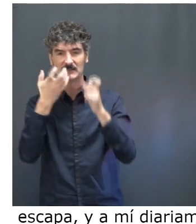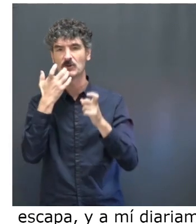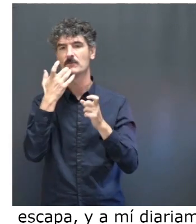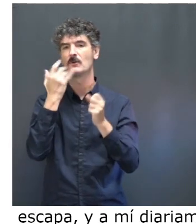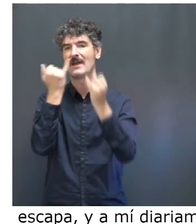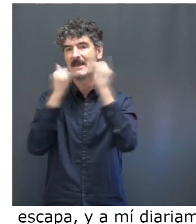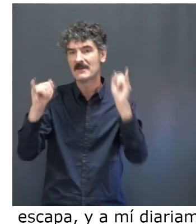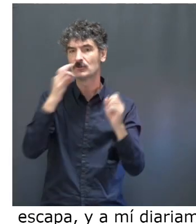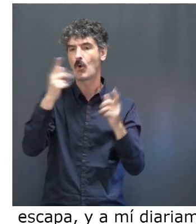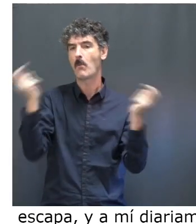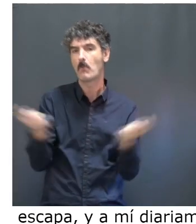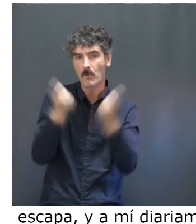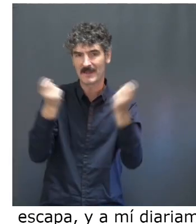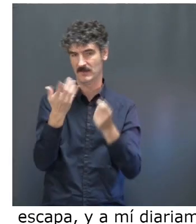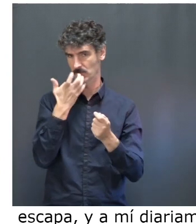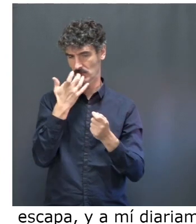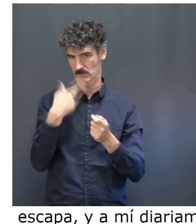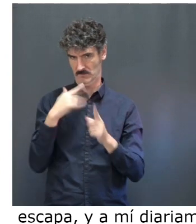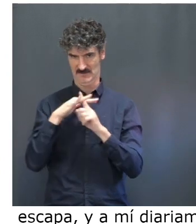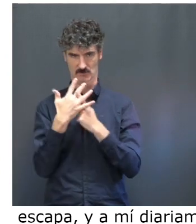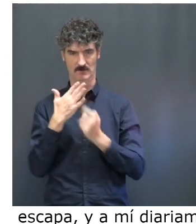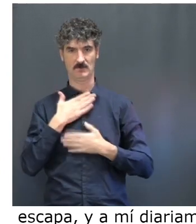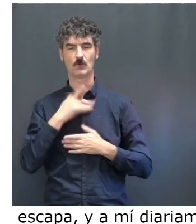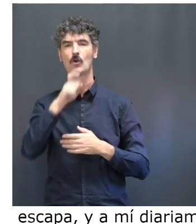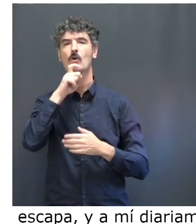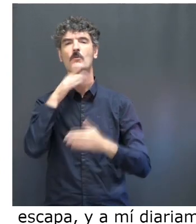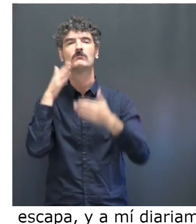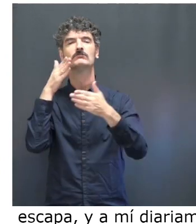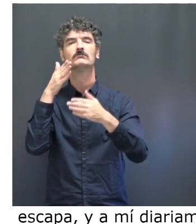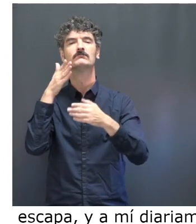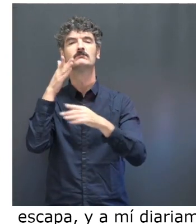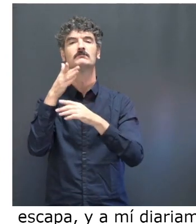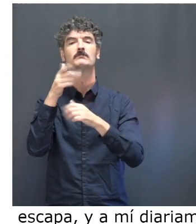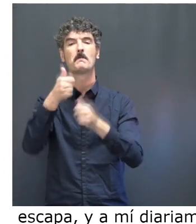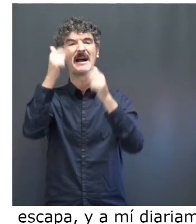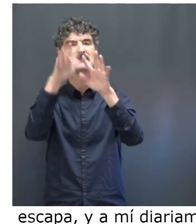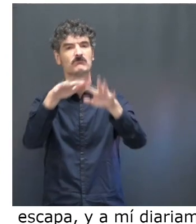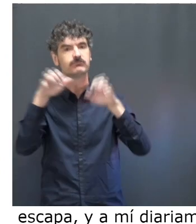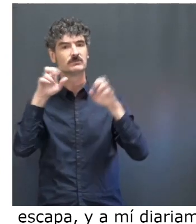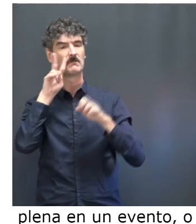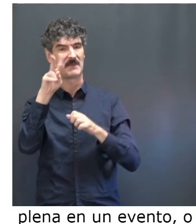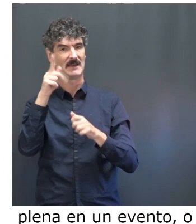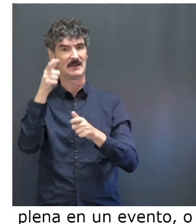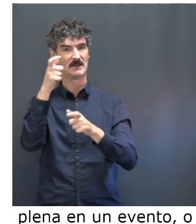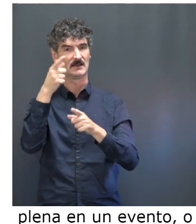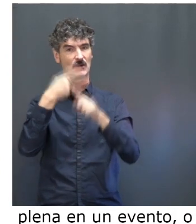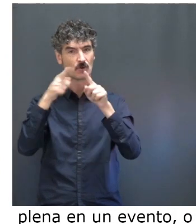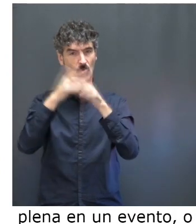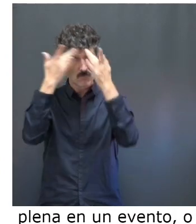una publicación, ¿no? En mi caso, o cómo llegar al máximo de personas, y siempre tienes la